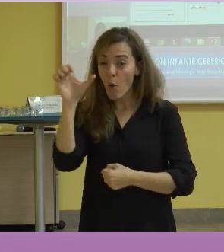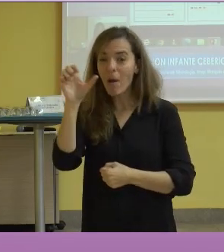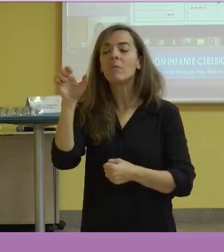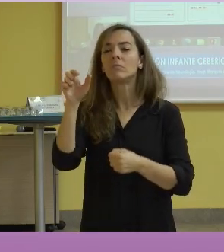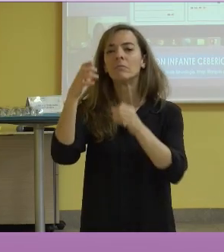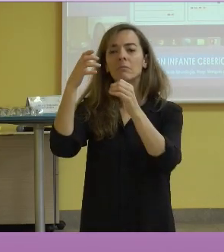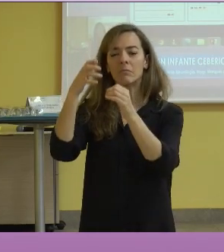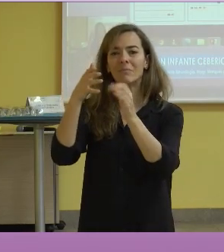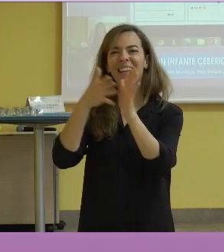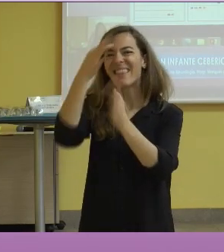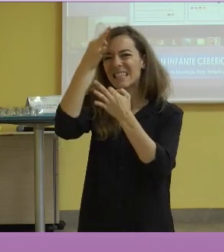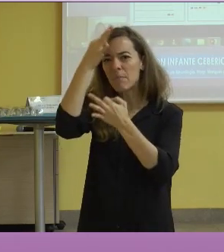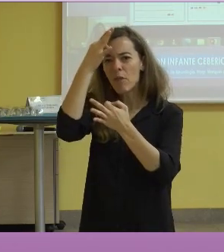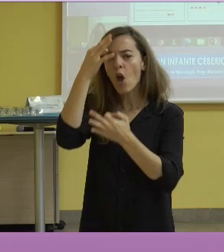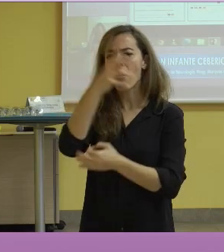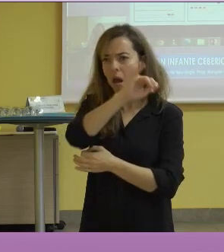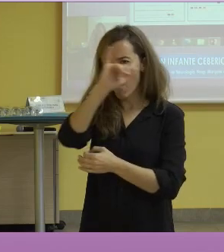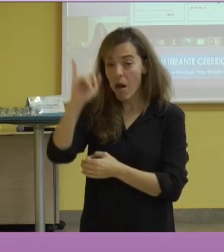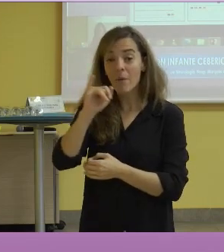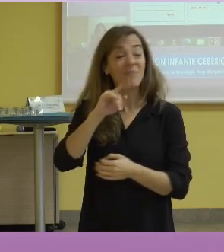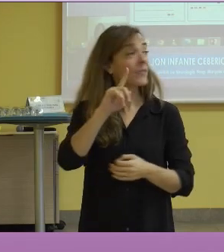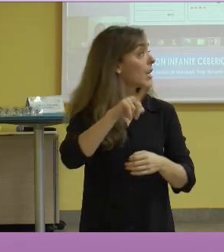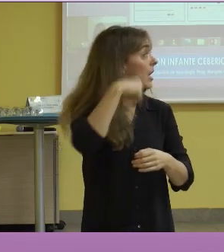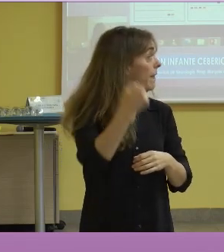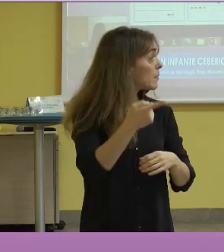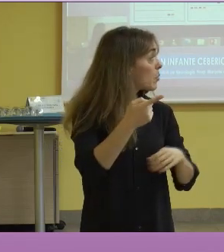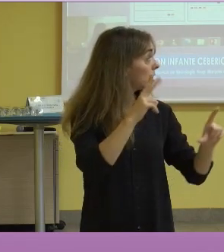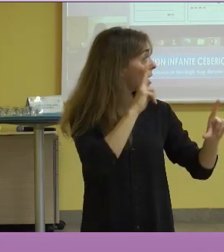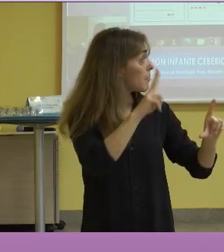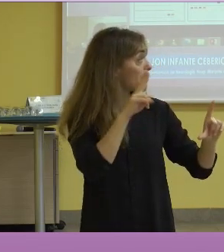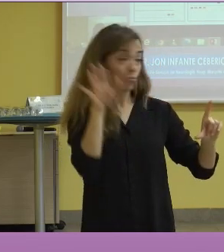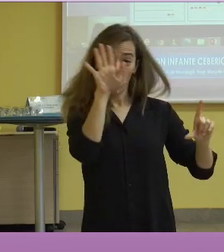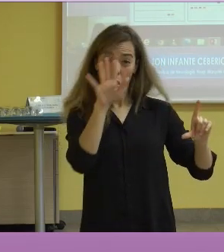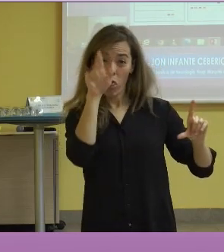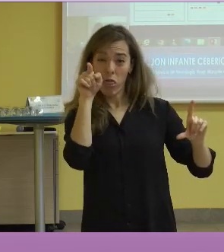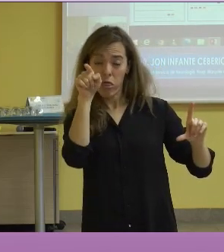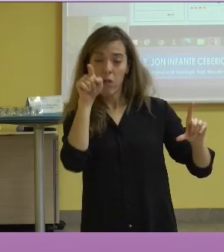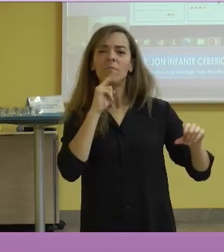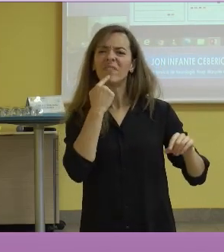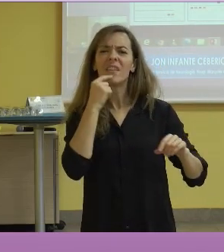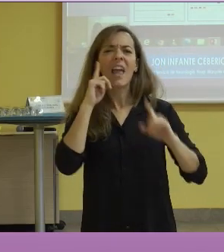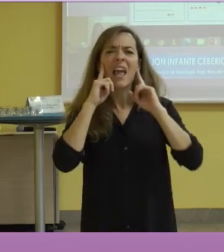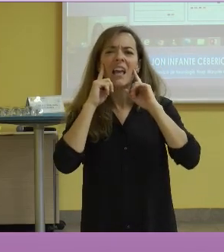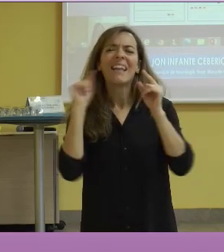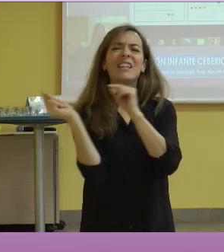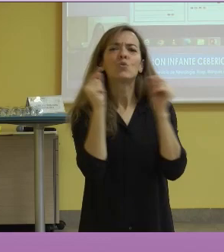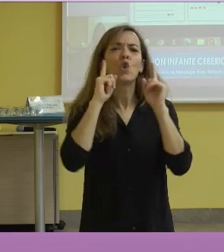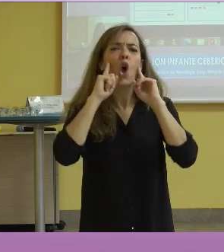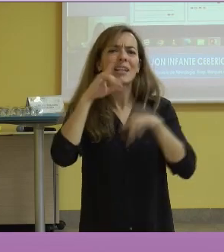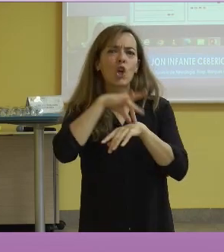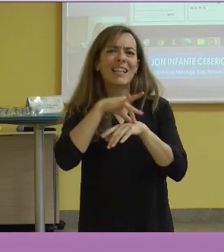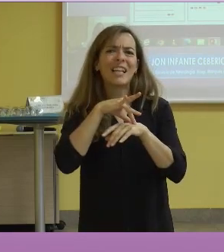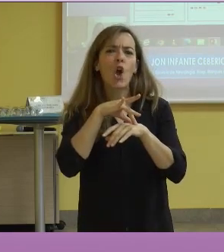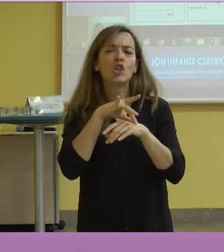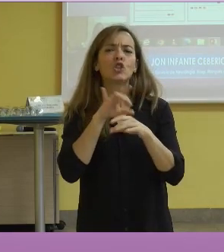Y luego, bueno, fuera de esto, aquí en esta pestaña vemos hay un apartado que es discusión de casos clínicos online.